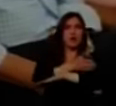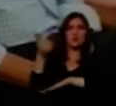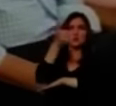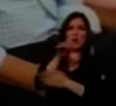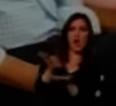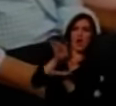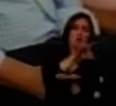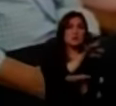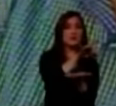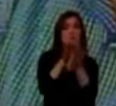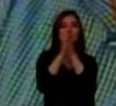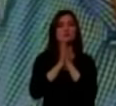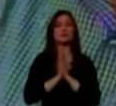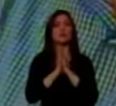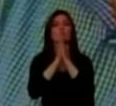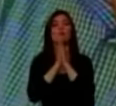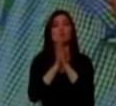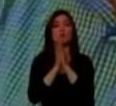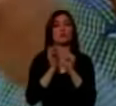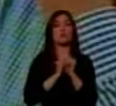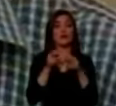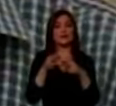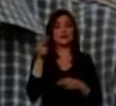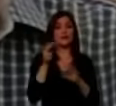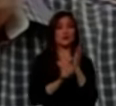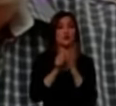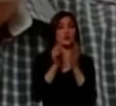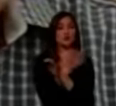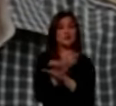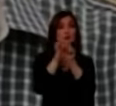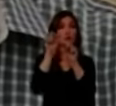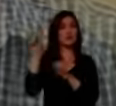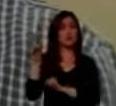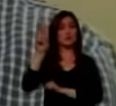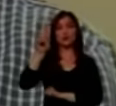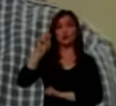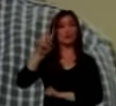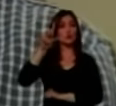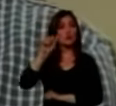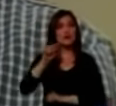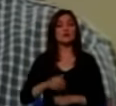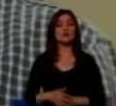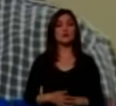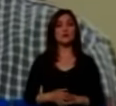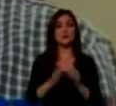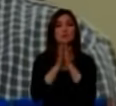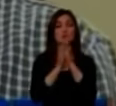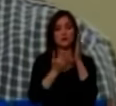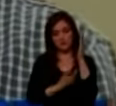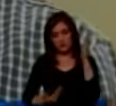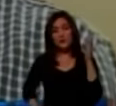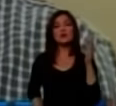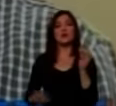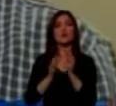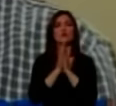pedido formal que hicieron fue comunicado por el exministro de Defensa, Hugo Unda. Demandar del señor presidente de la